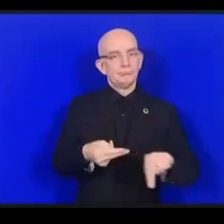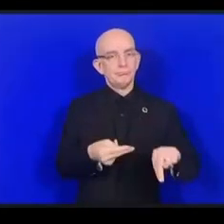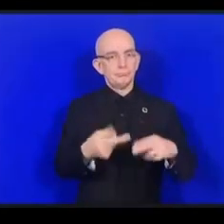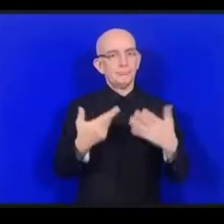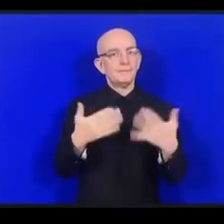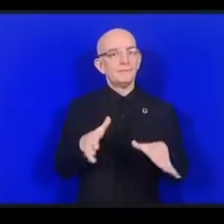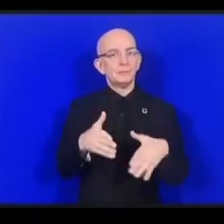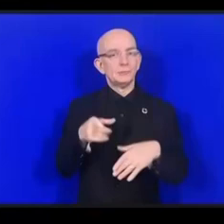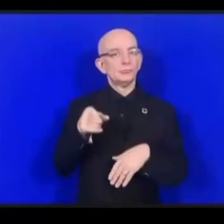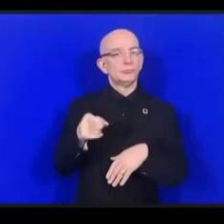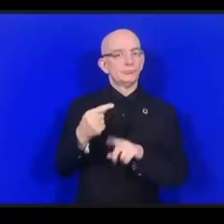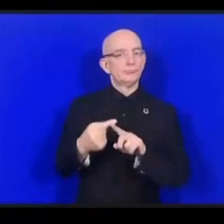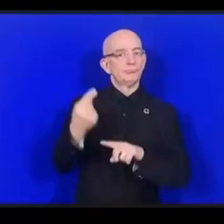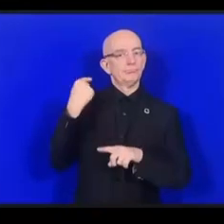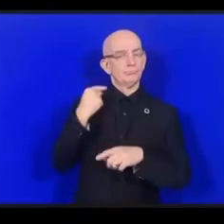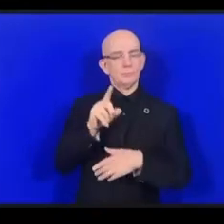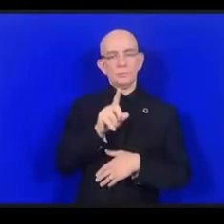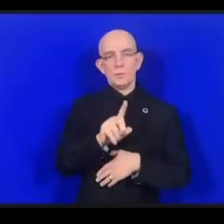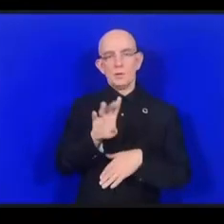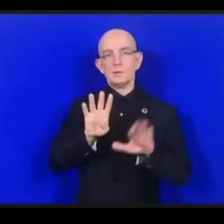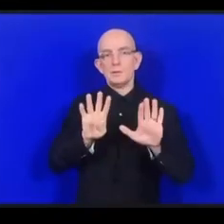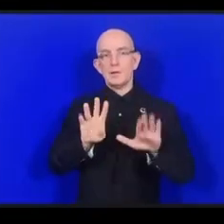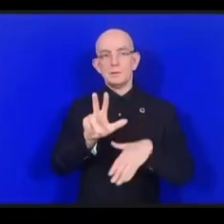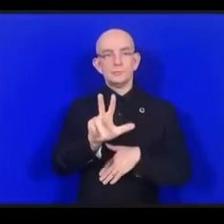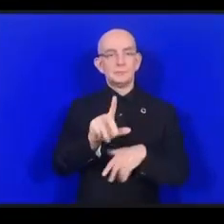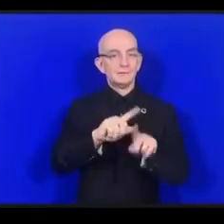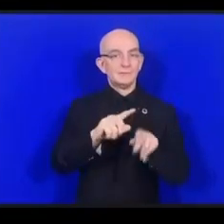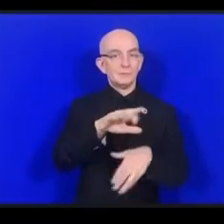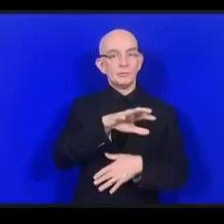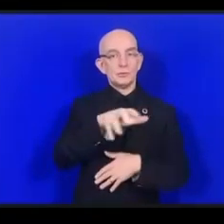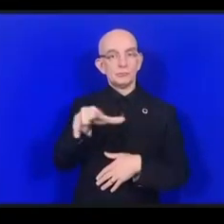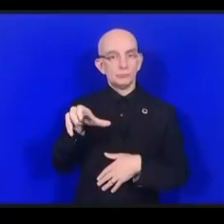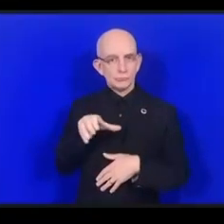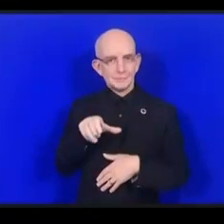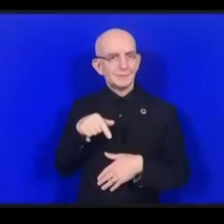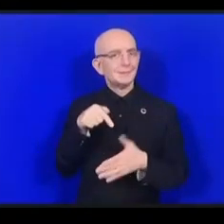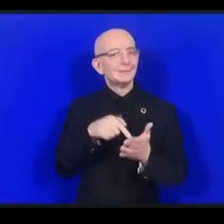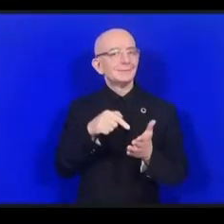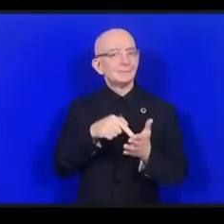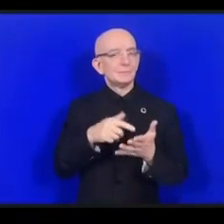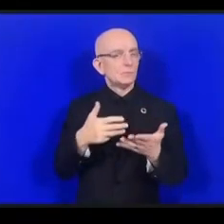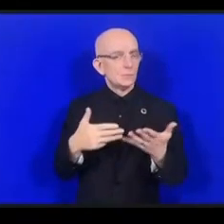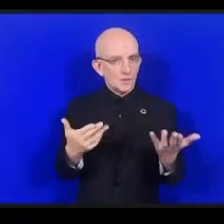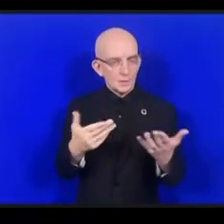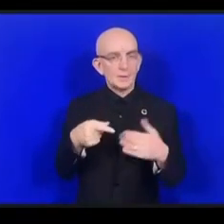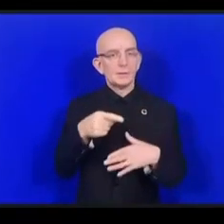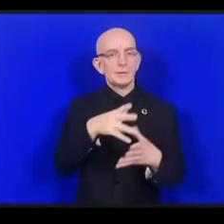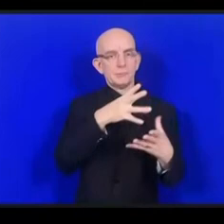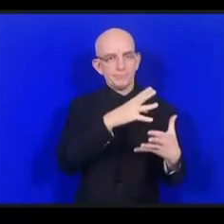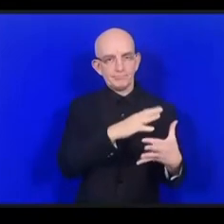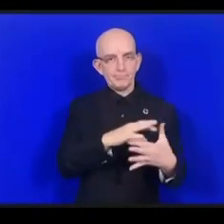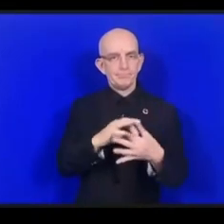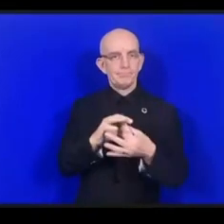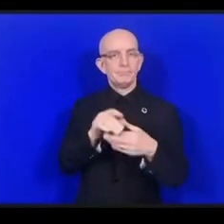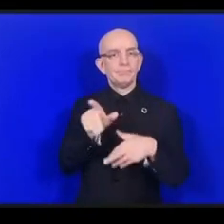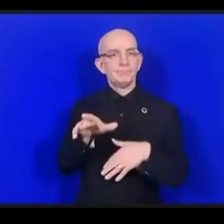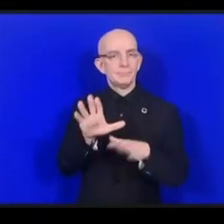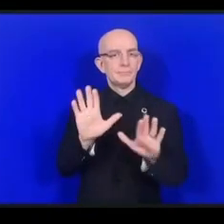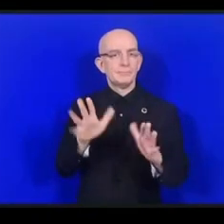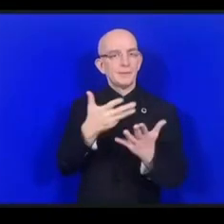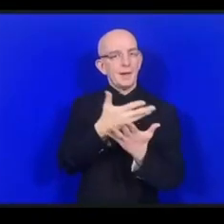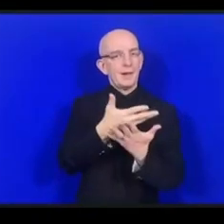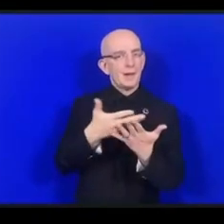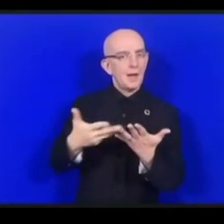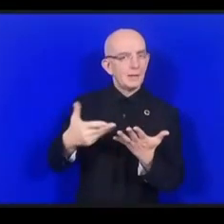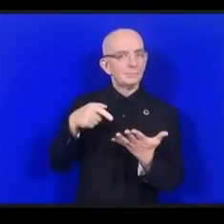significa es que esto tiene que estar incorporado en el lenguaje de los gobiernos de los estados miembros cuando hablan de algo